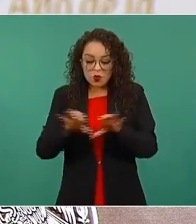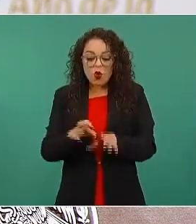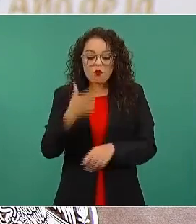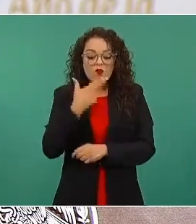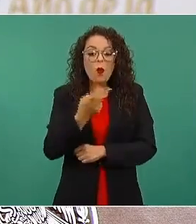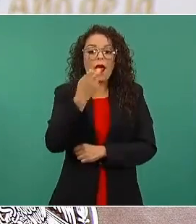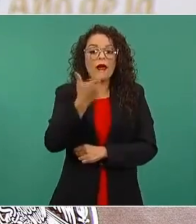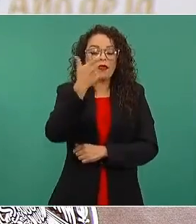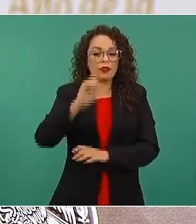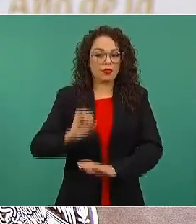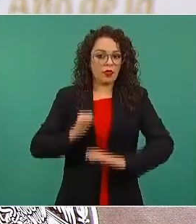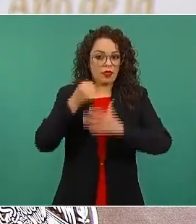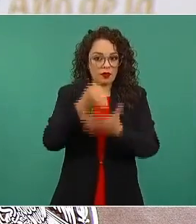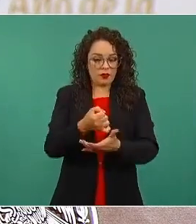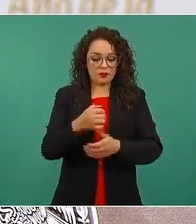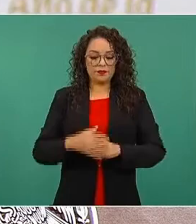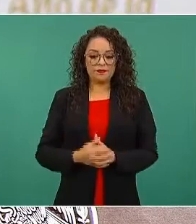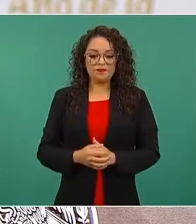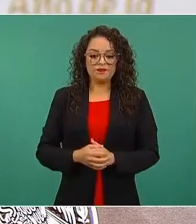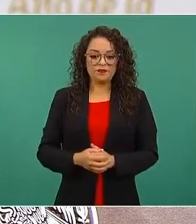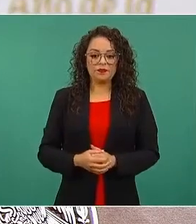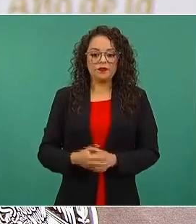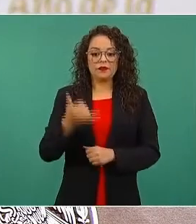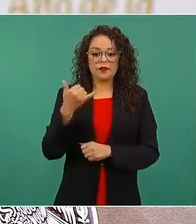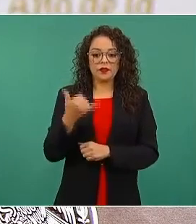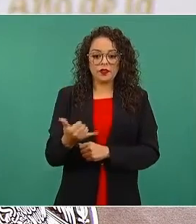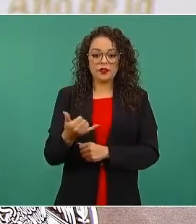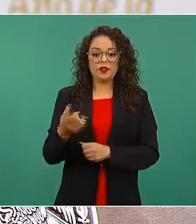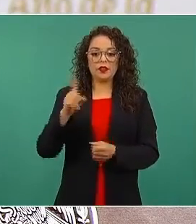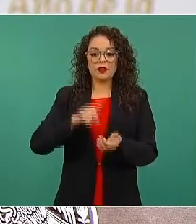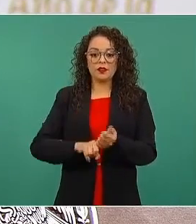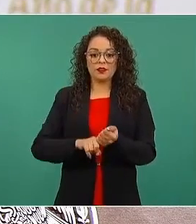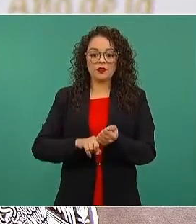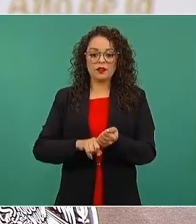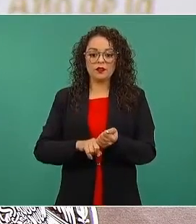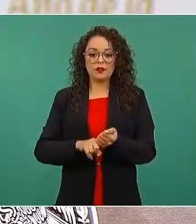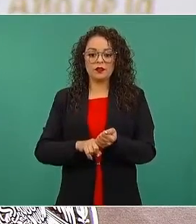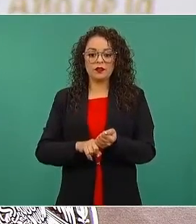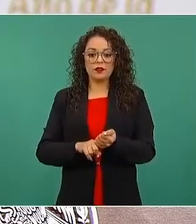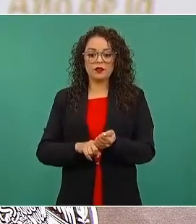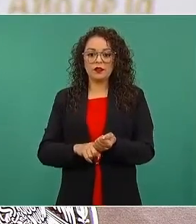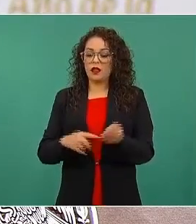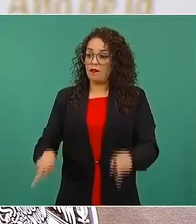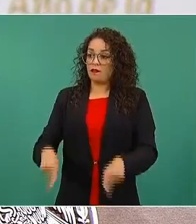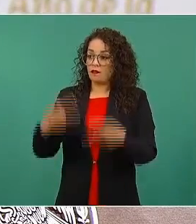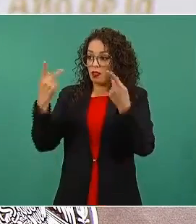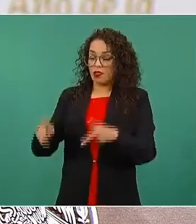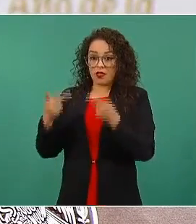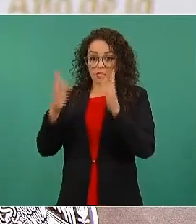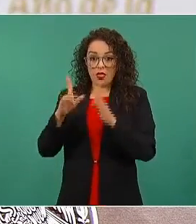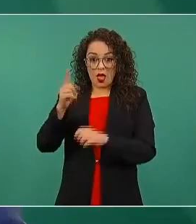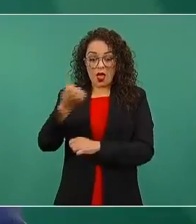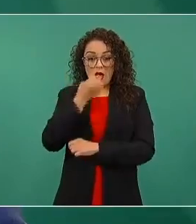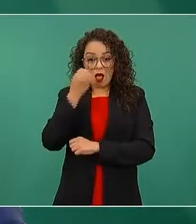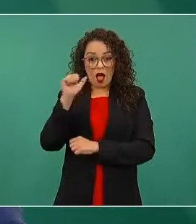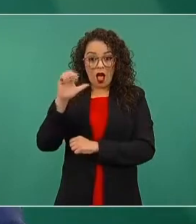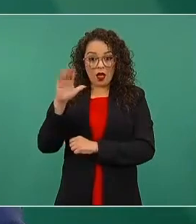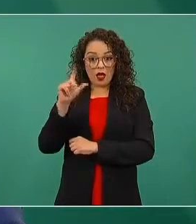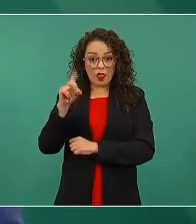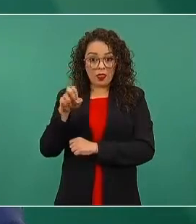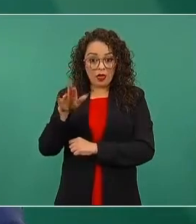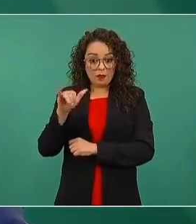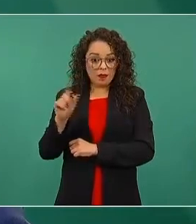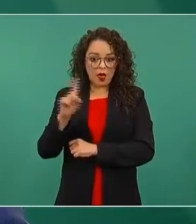y asimismo las dos academias de béisbol, que son de alto rendimiento, nunca fueron vendidas, siguen siendo propiedad, digamos,